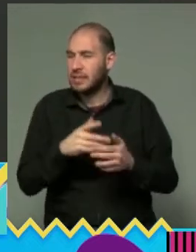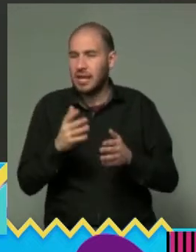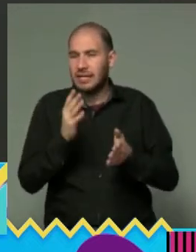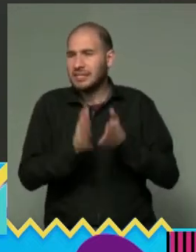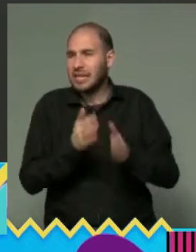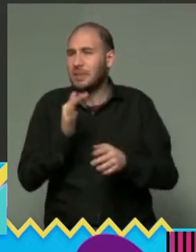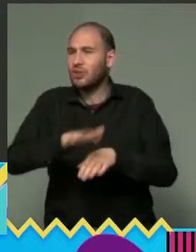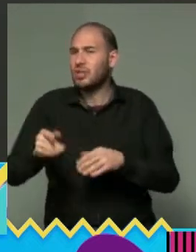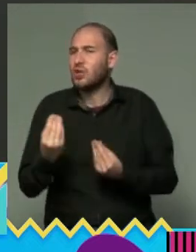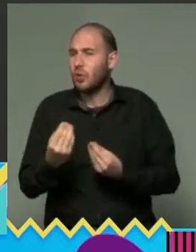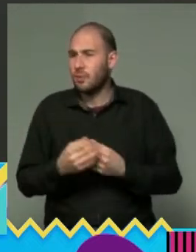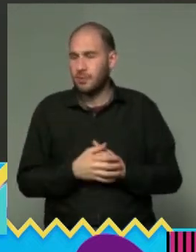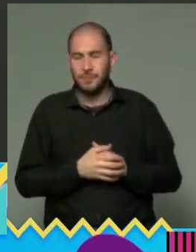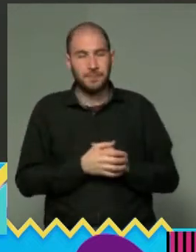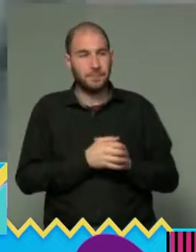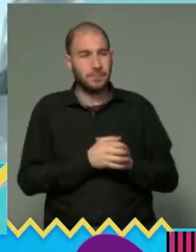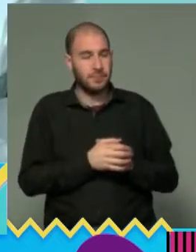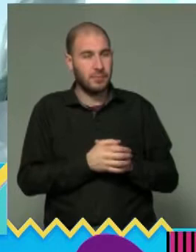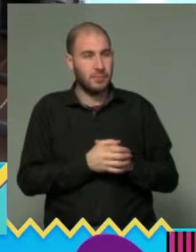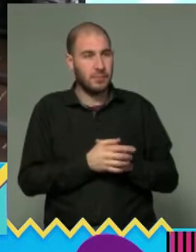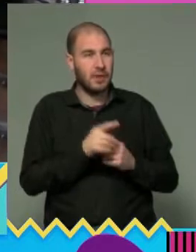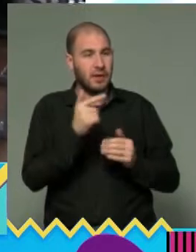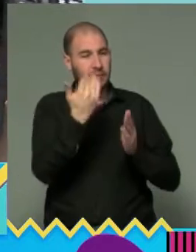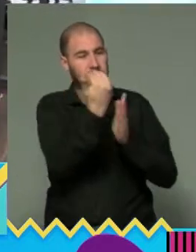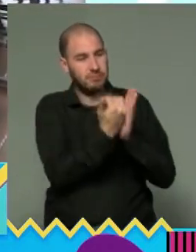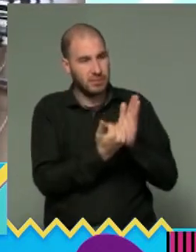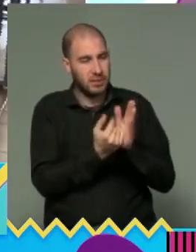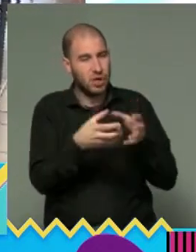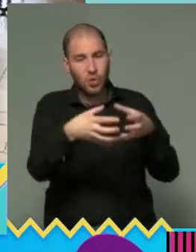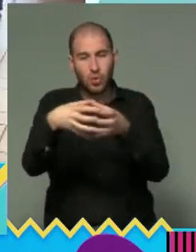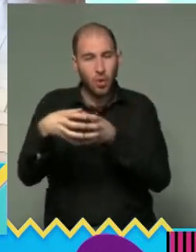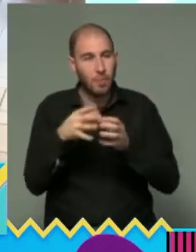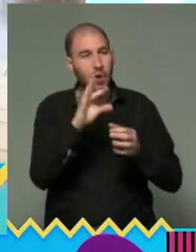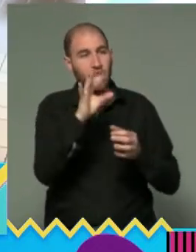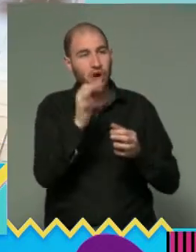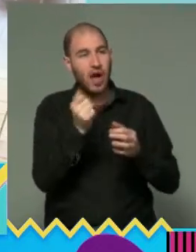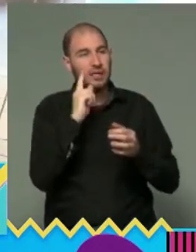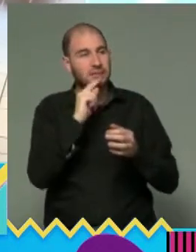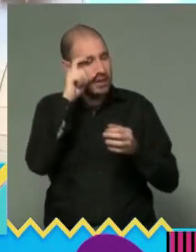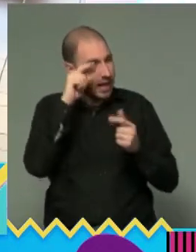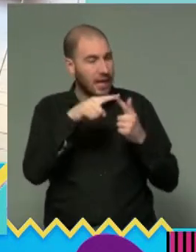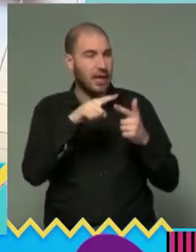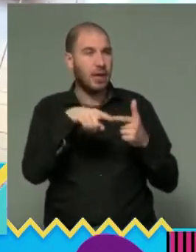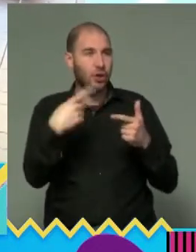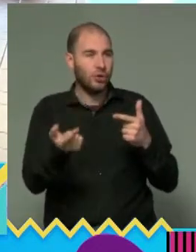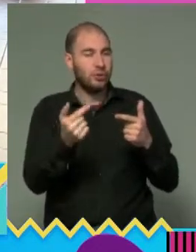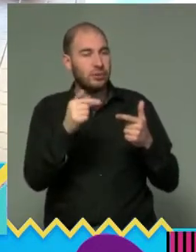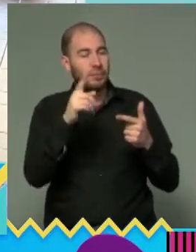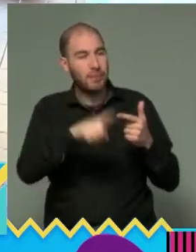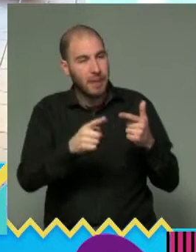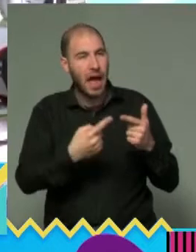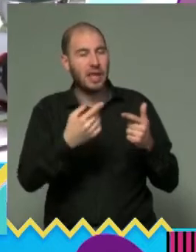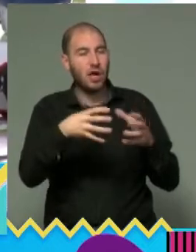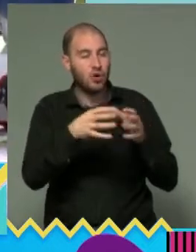de ese menor? Bueno, a ver, hay una serie de organismos como la OIT y en el caso de primaria y los